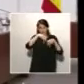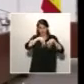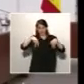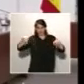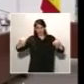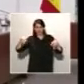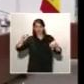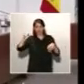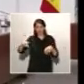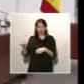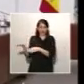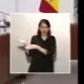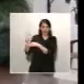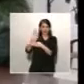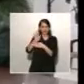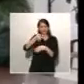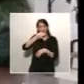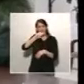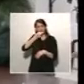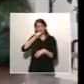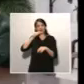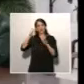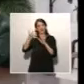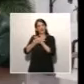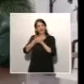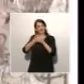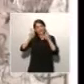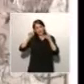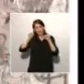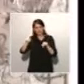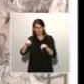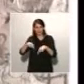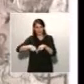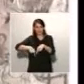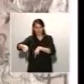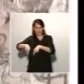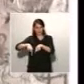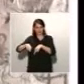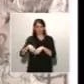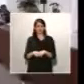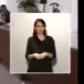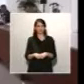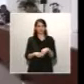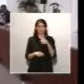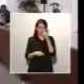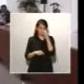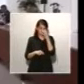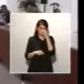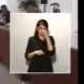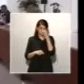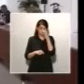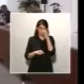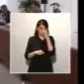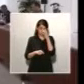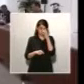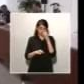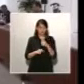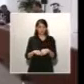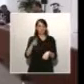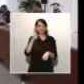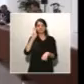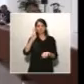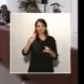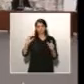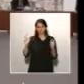quienes ahora van a comparecer ante ustedes. Vemos las imágenes de la reunión de los comites, y está ya